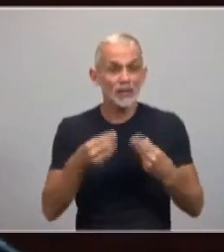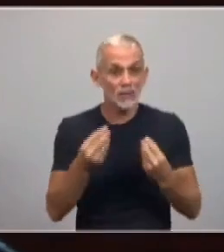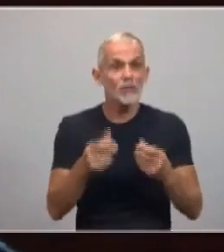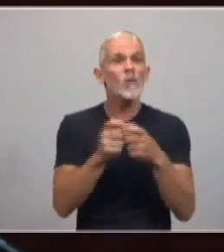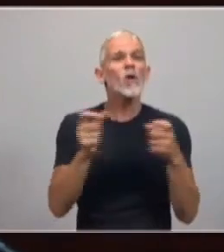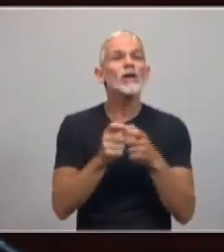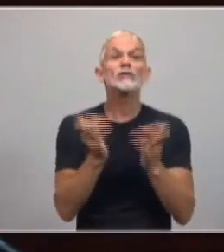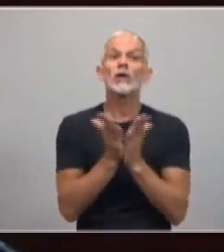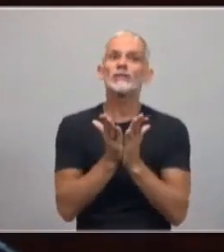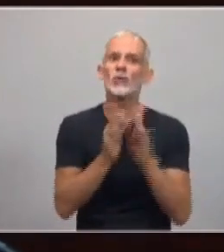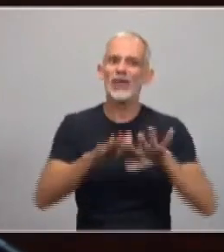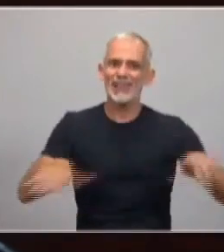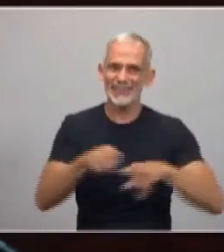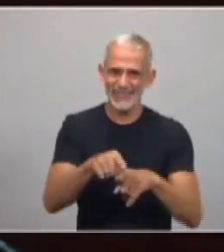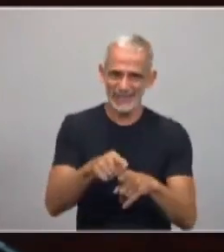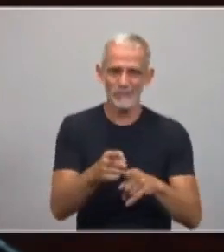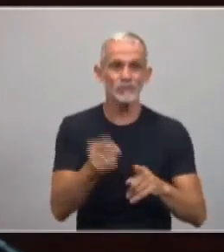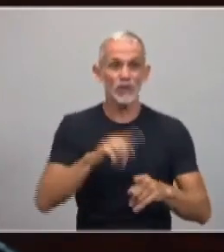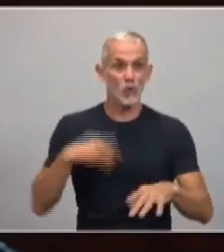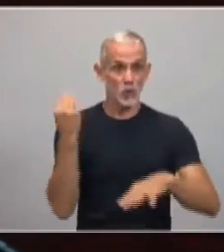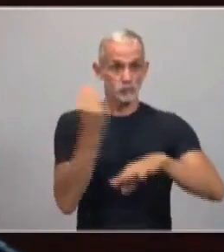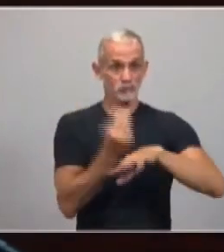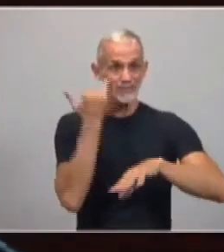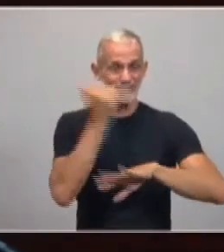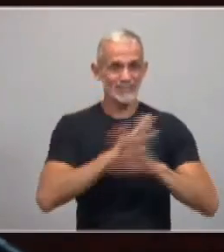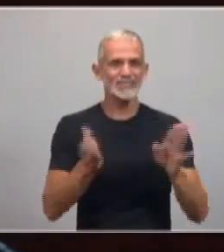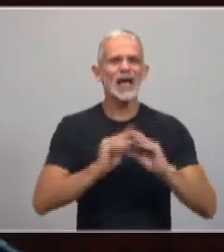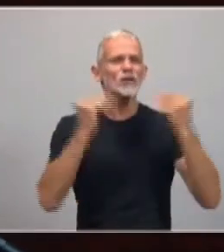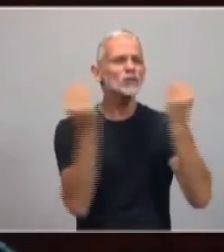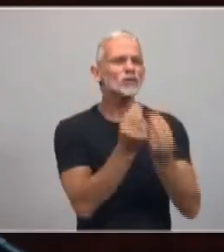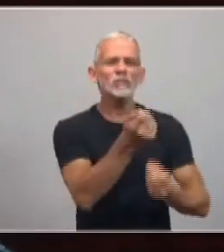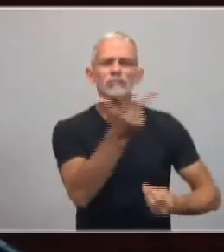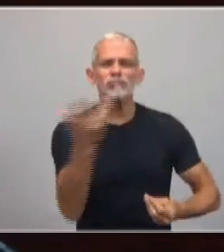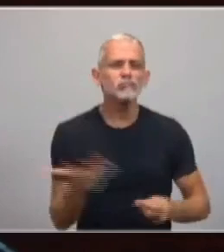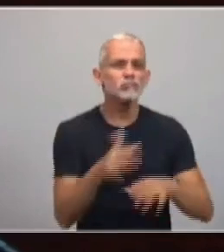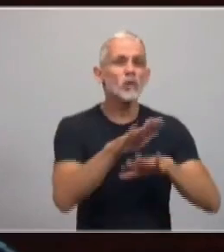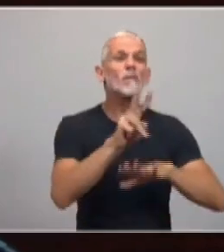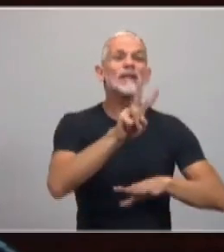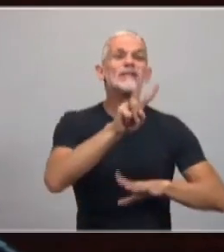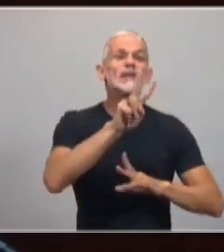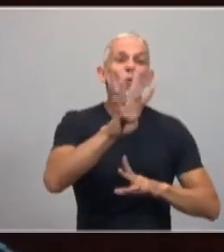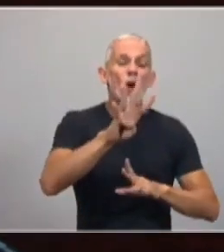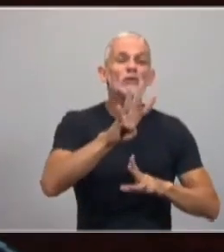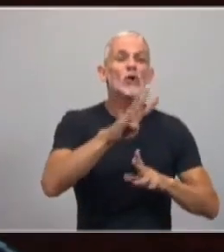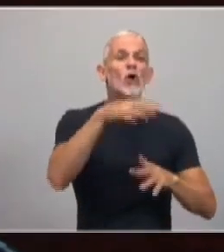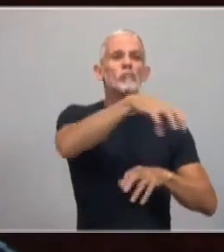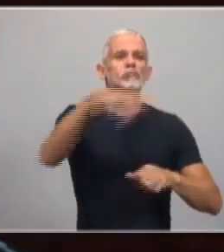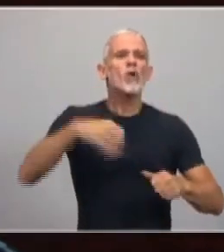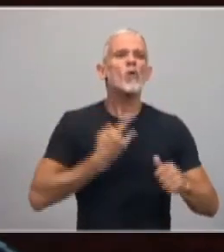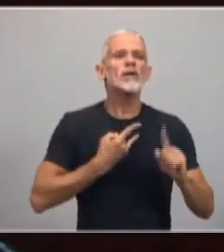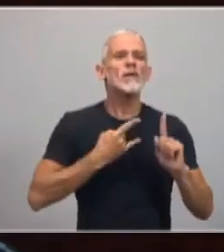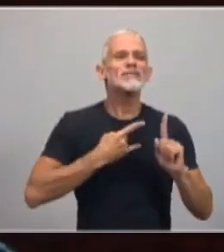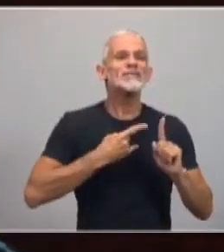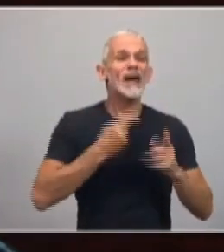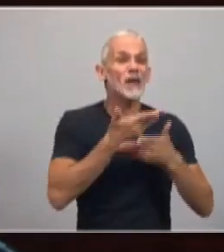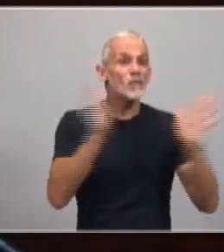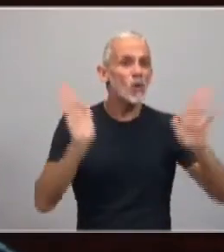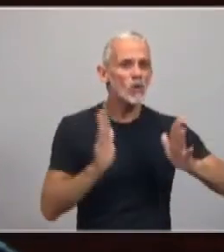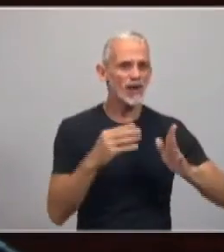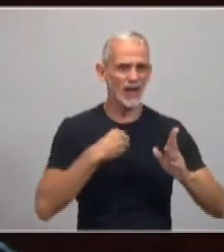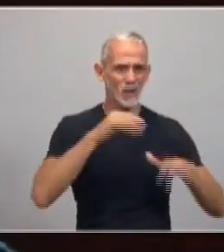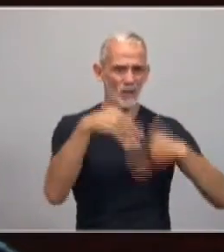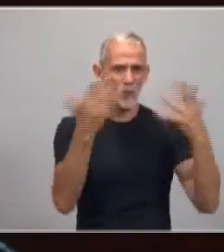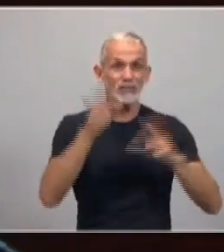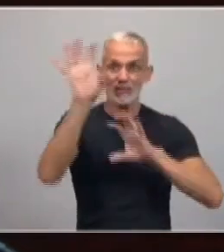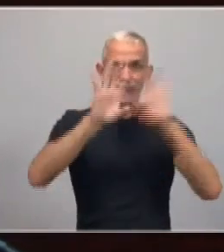boleto estudiantil. Desde que asumimos, ya abarca un total de 24 universidades públicas del Gran Buenos Aires y